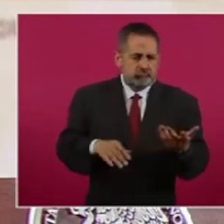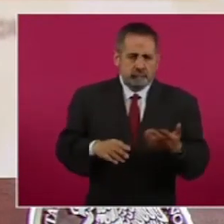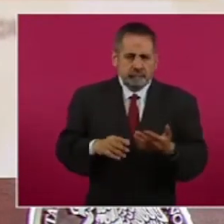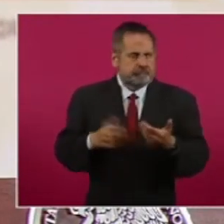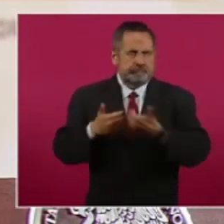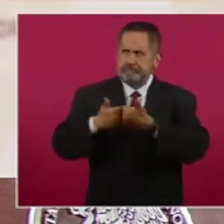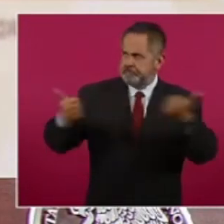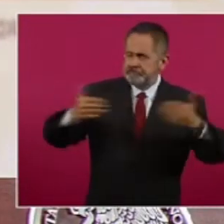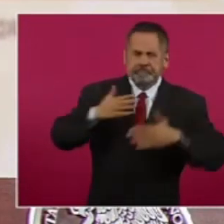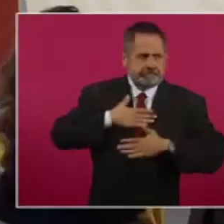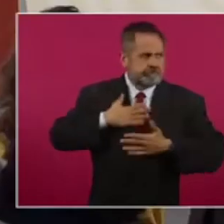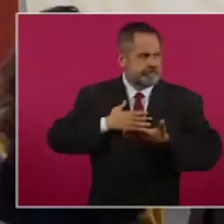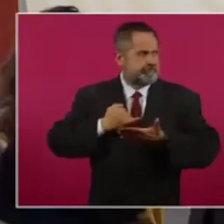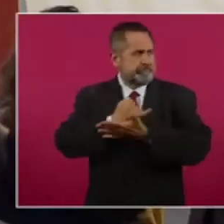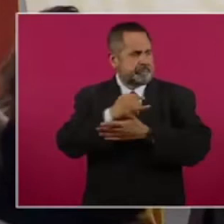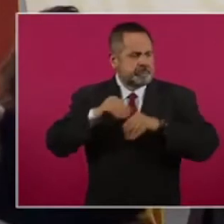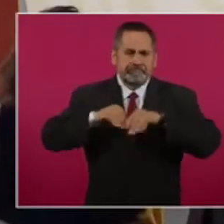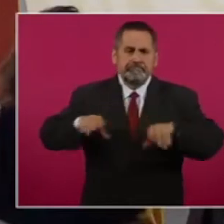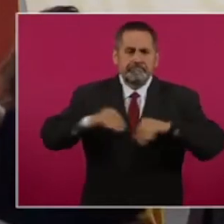independencia?